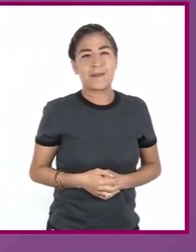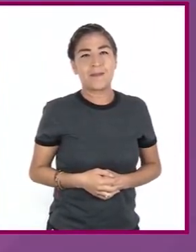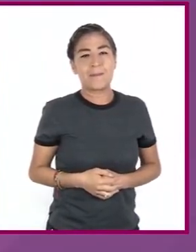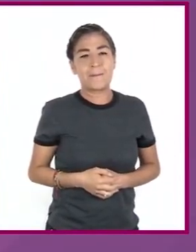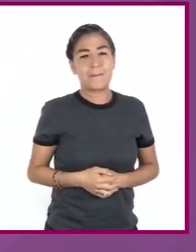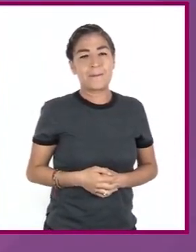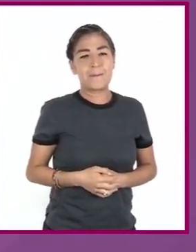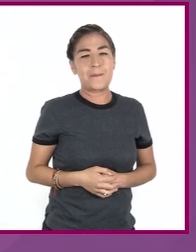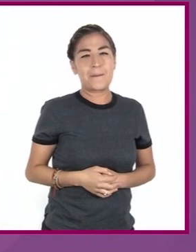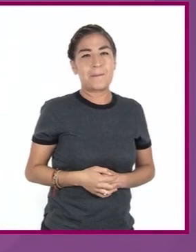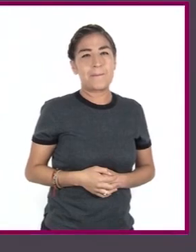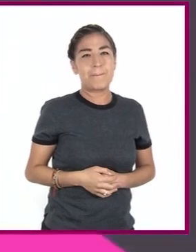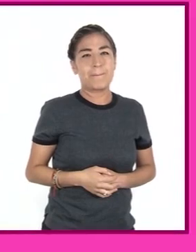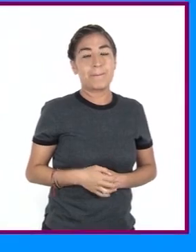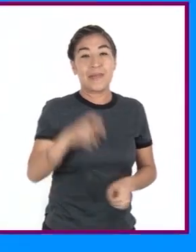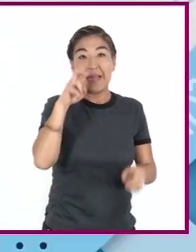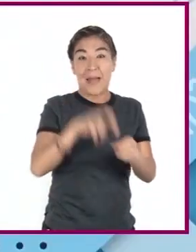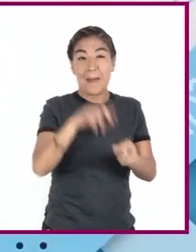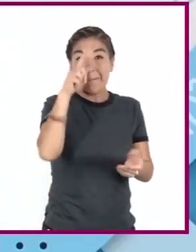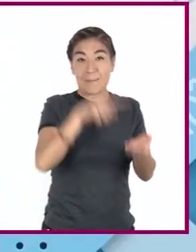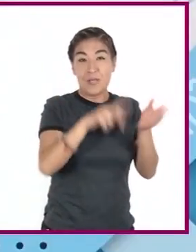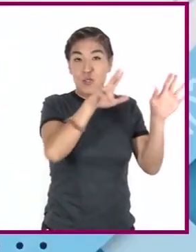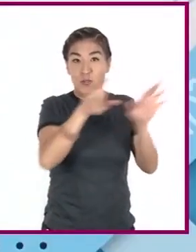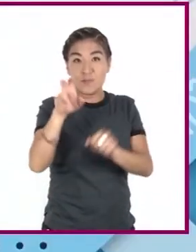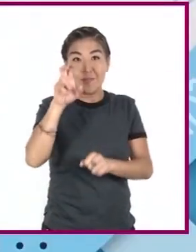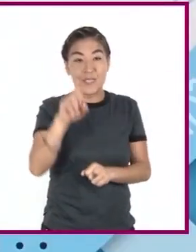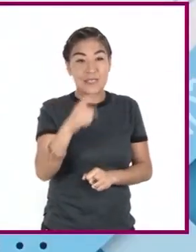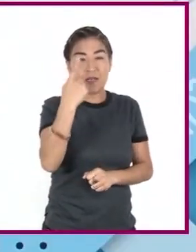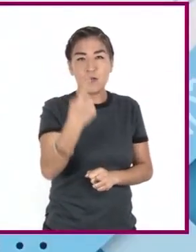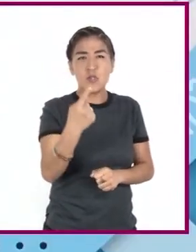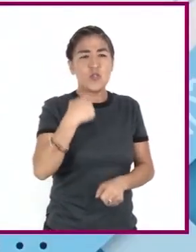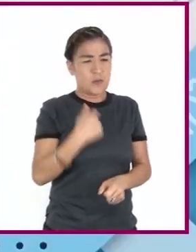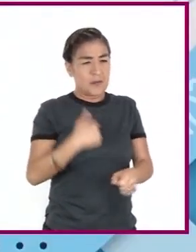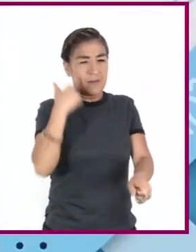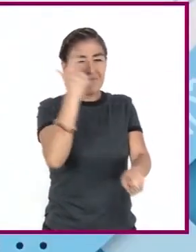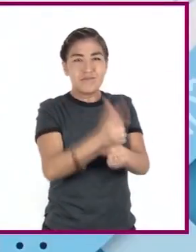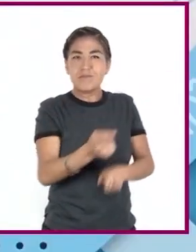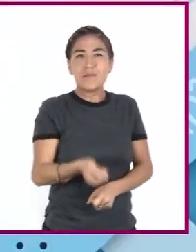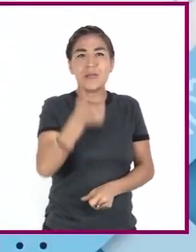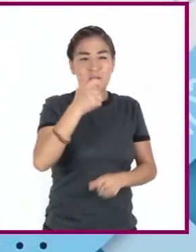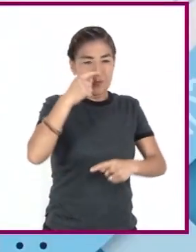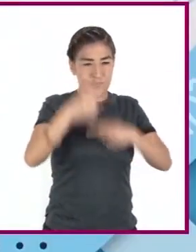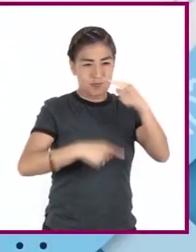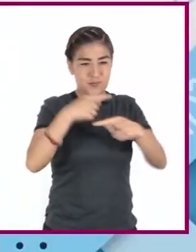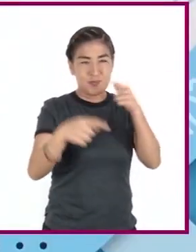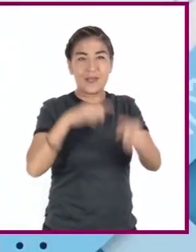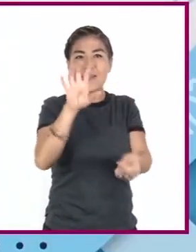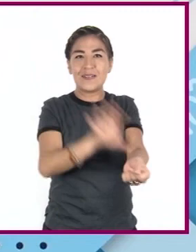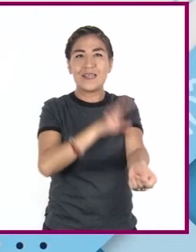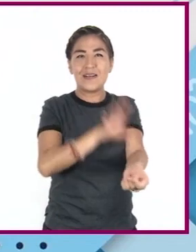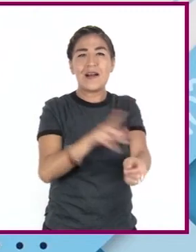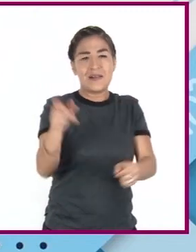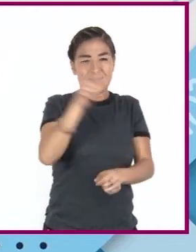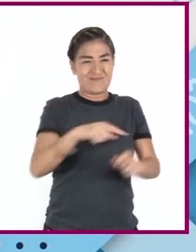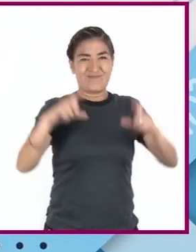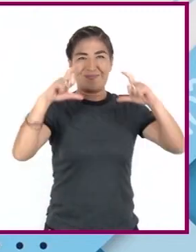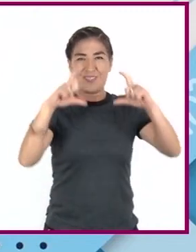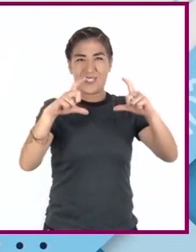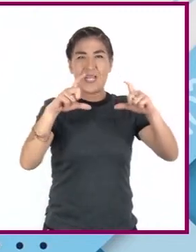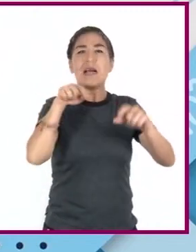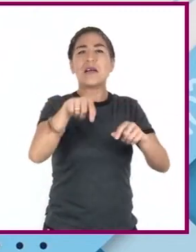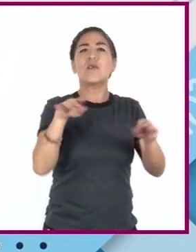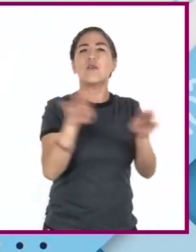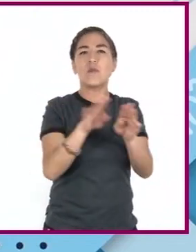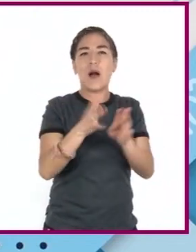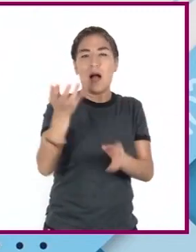en 1831 diseñé el primer generador eléctrico. Era un disco en el que se encontraban los